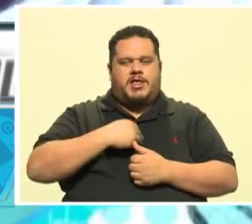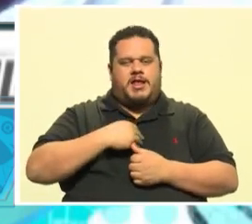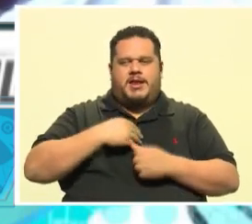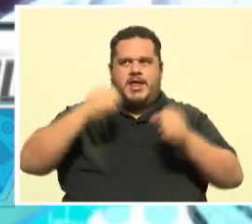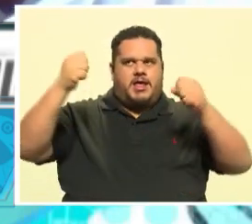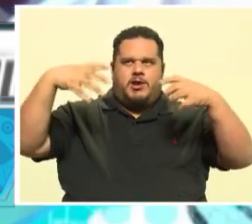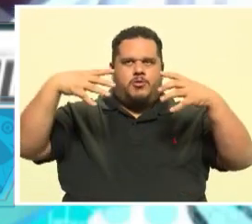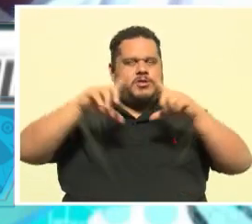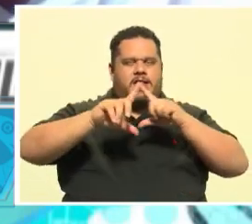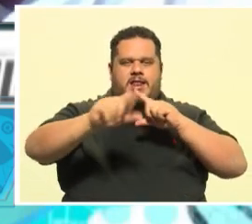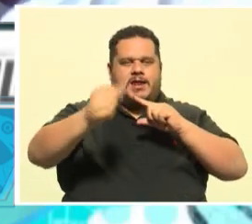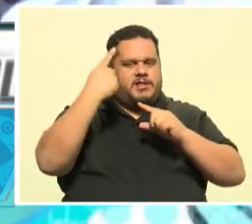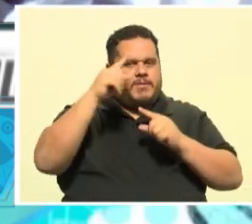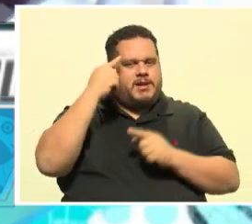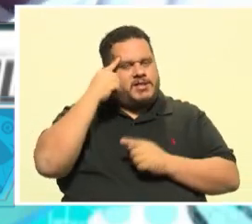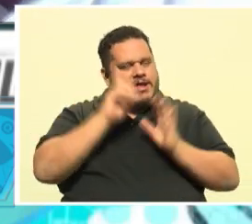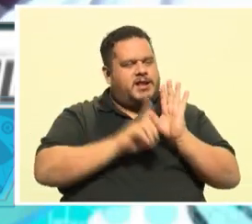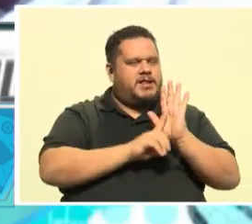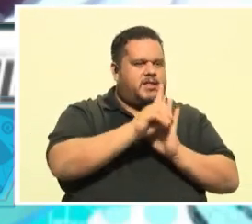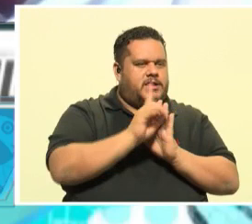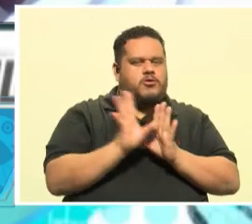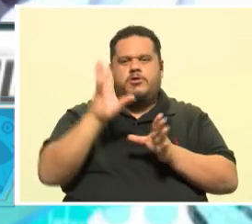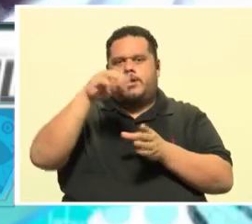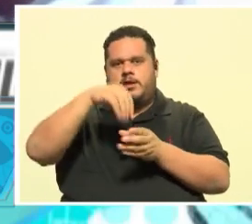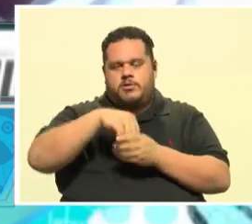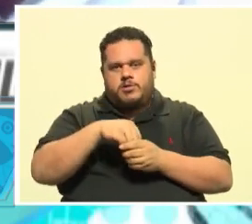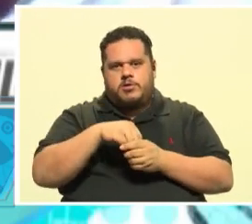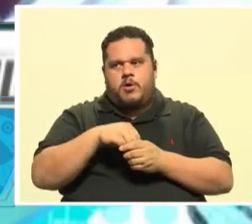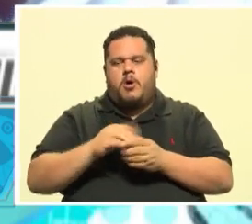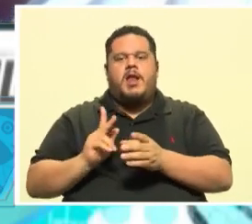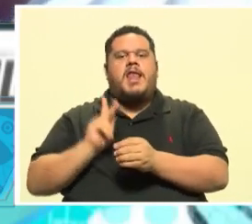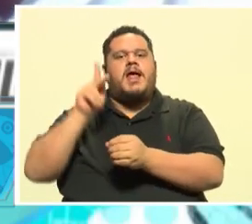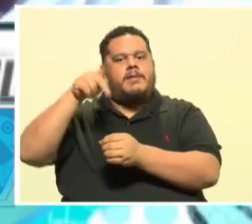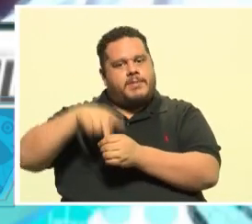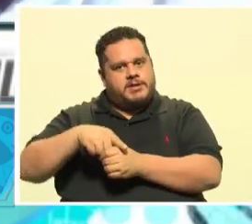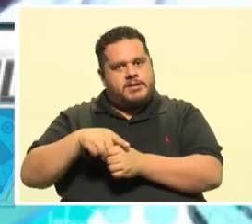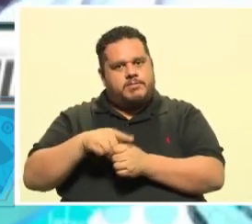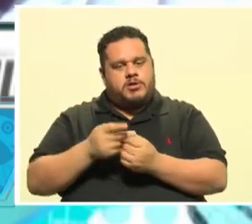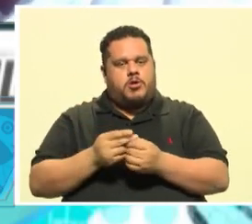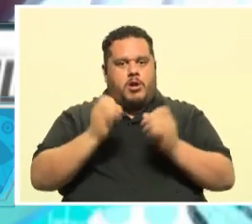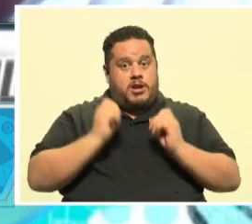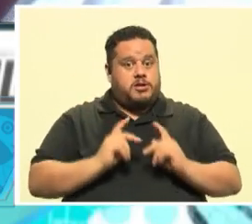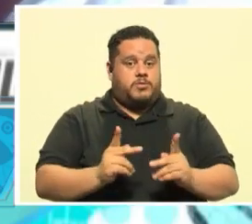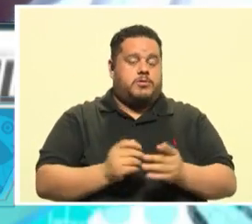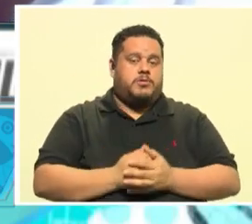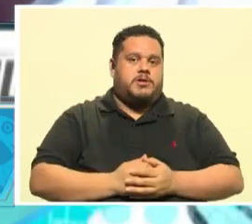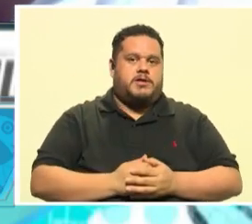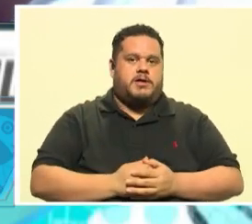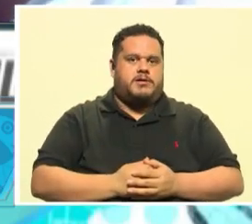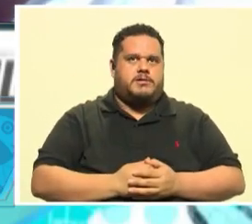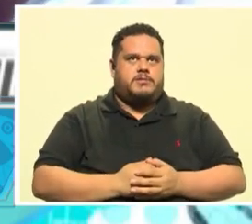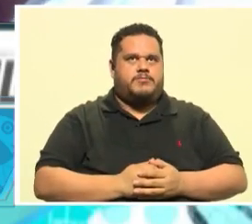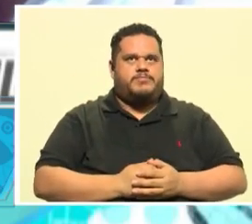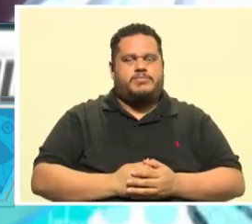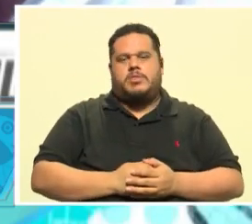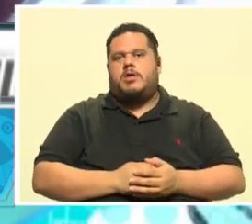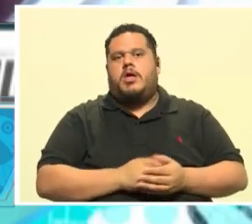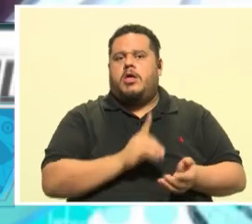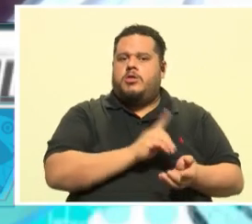una realidad. Pero ahora tenemos nuevos escenarios, ¿verdad? Yo señalaría dos respecto de la migración a los Estados